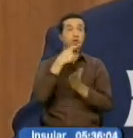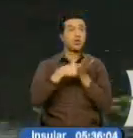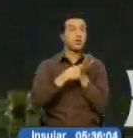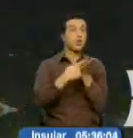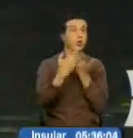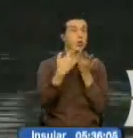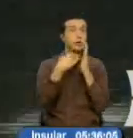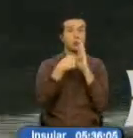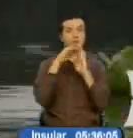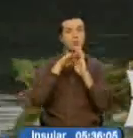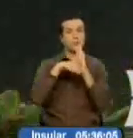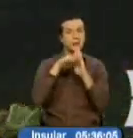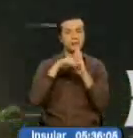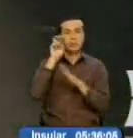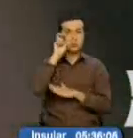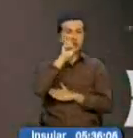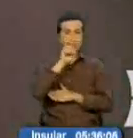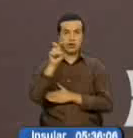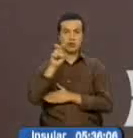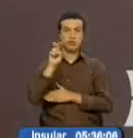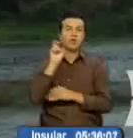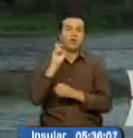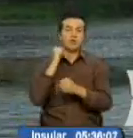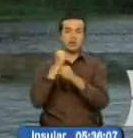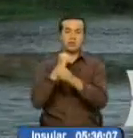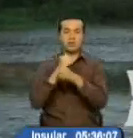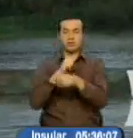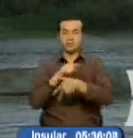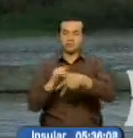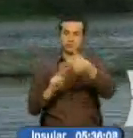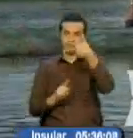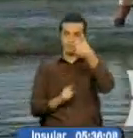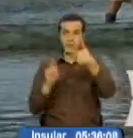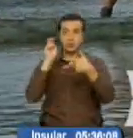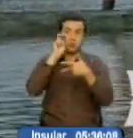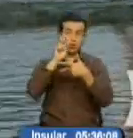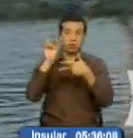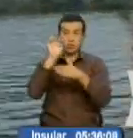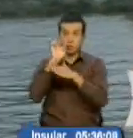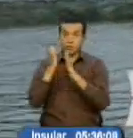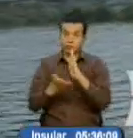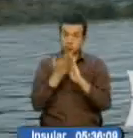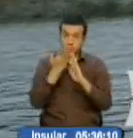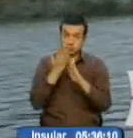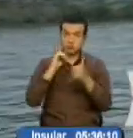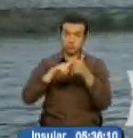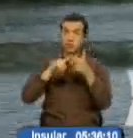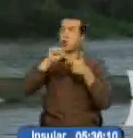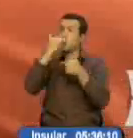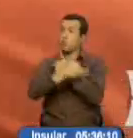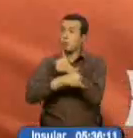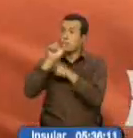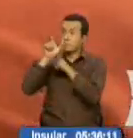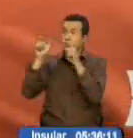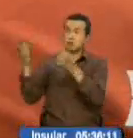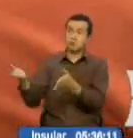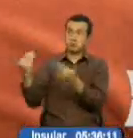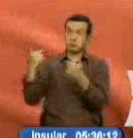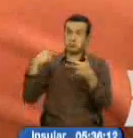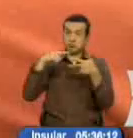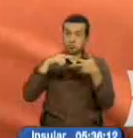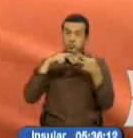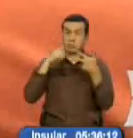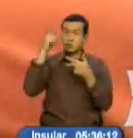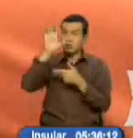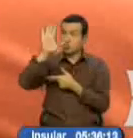Unidos. En lo turístico, el trabajo tiene tres ejes: dinamizar el turismo nacional, atraer turistas extranjeros y motivar la